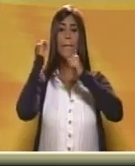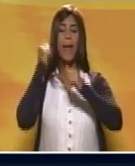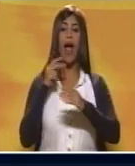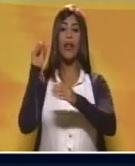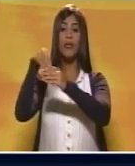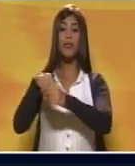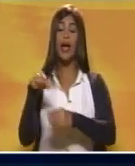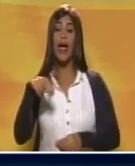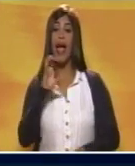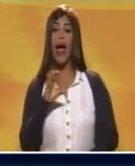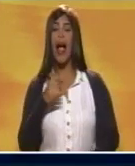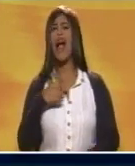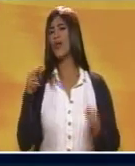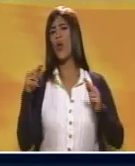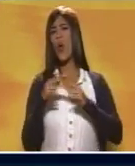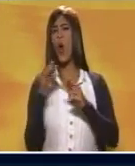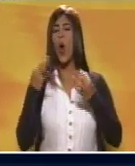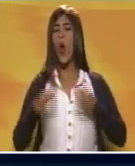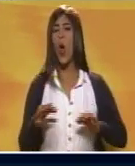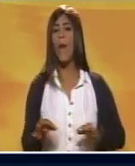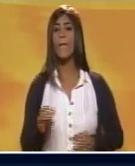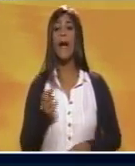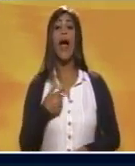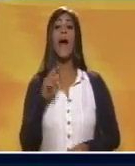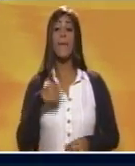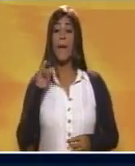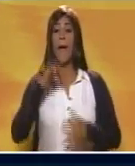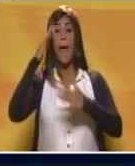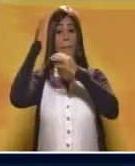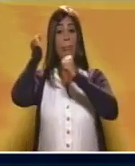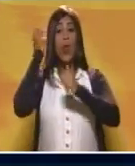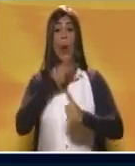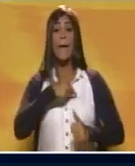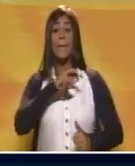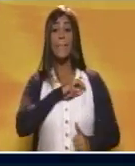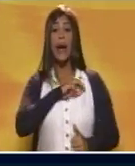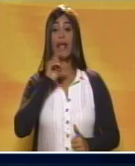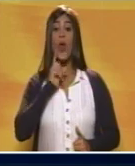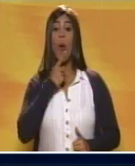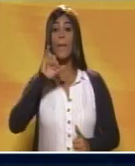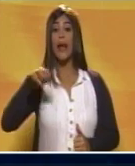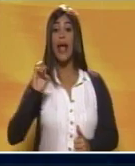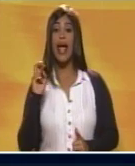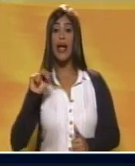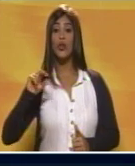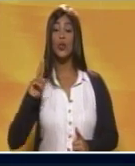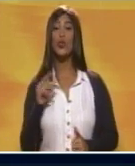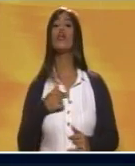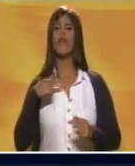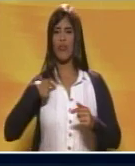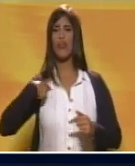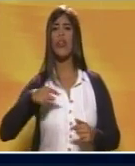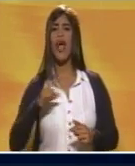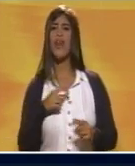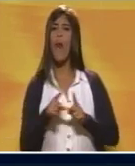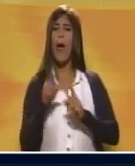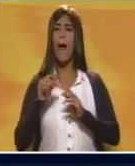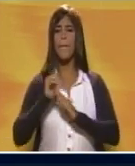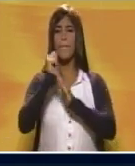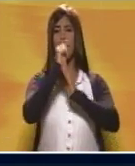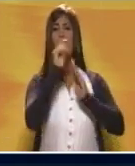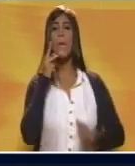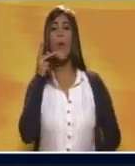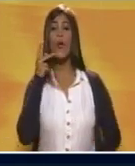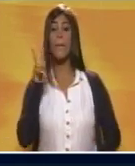trata de un encuentro rutinario de los que el embajador de España, Jesús Silva, tiene con los agentes políticos venezolanos. Y explicó